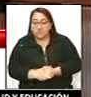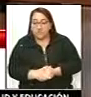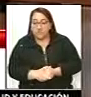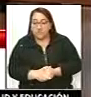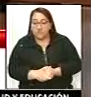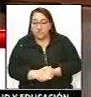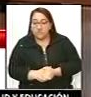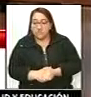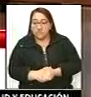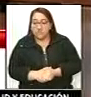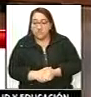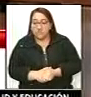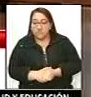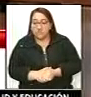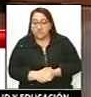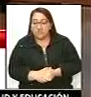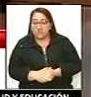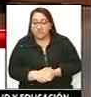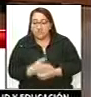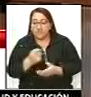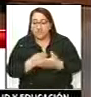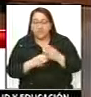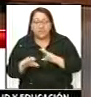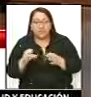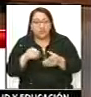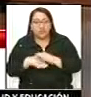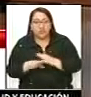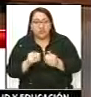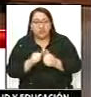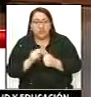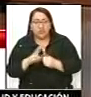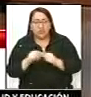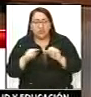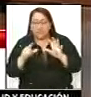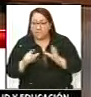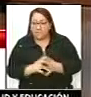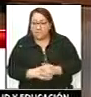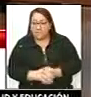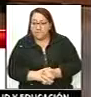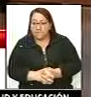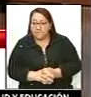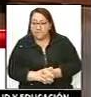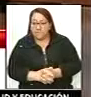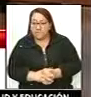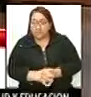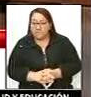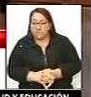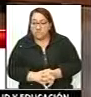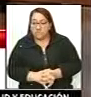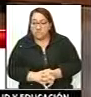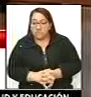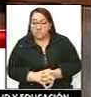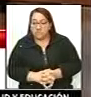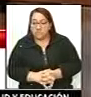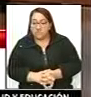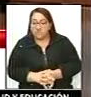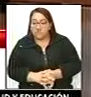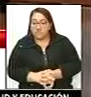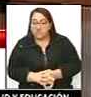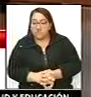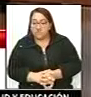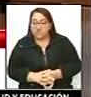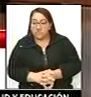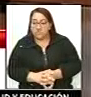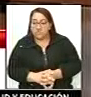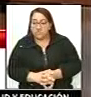Young Voice Perú, que ha sido realizado en el año 2017 entre jóvenes de 12 y 17 años de edad. Está en el